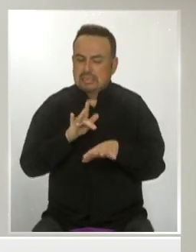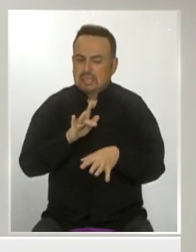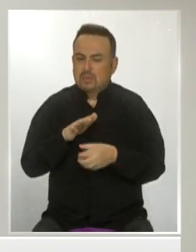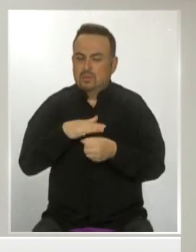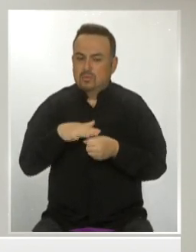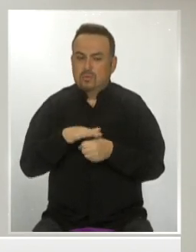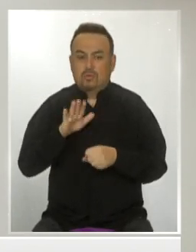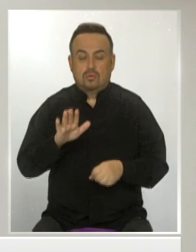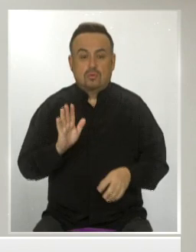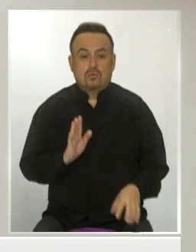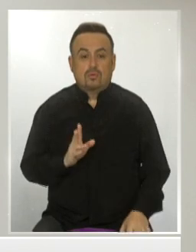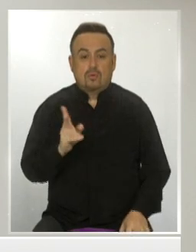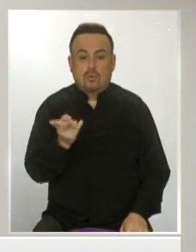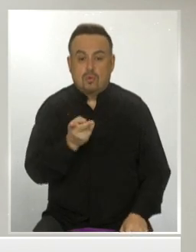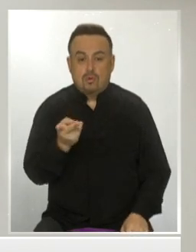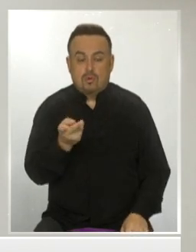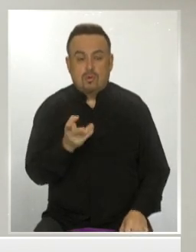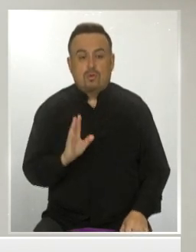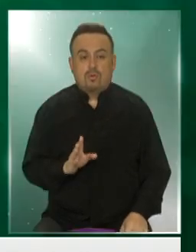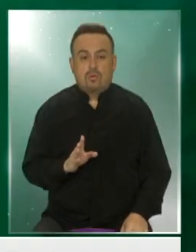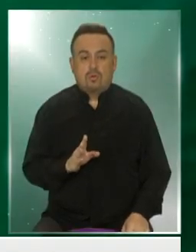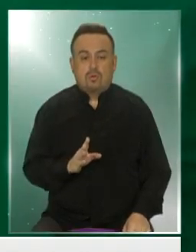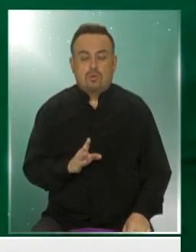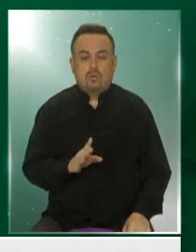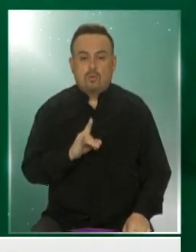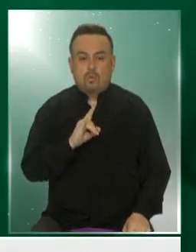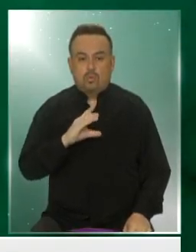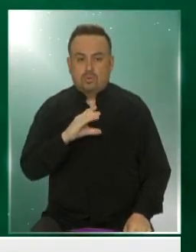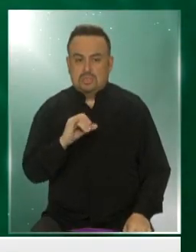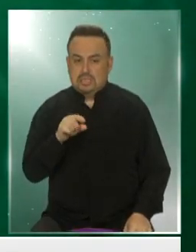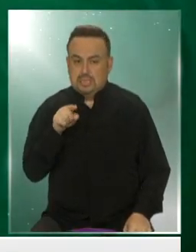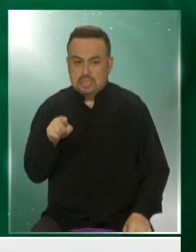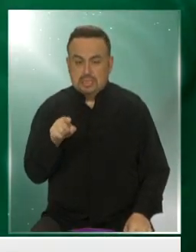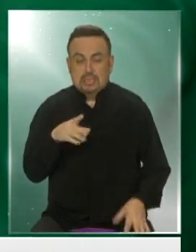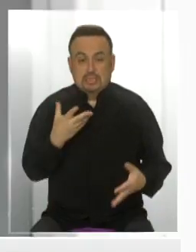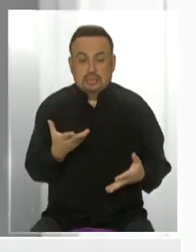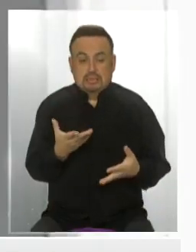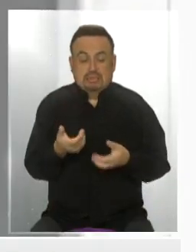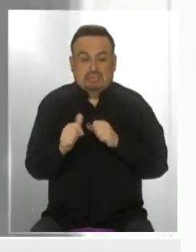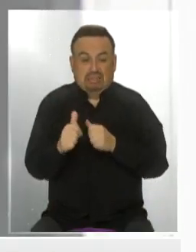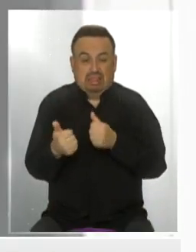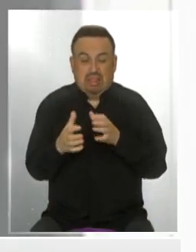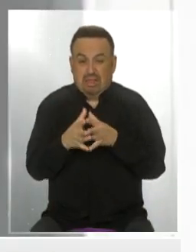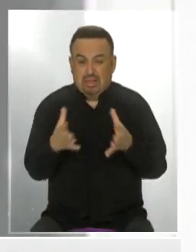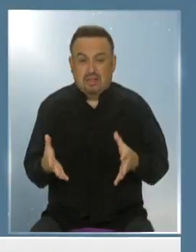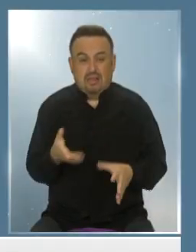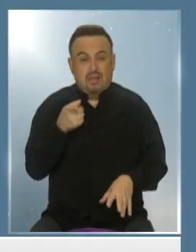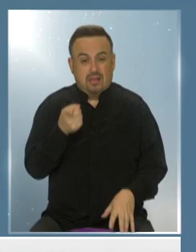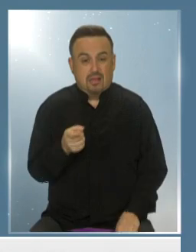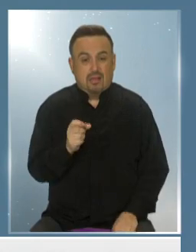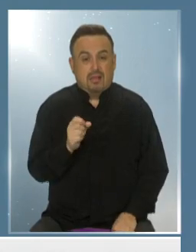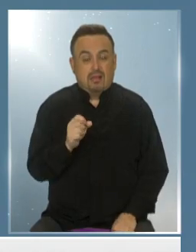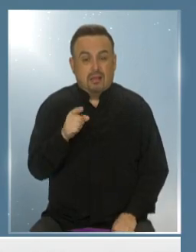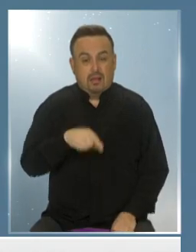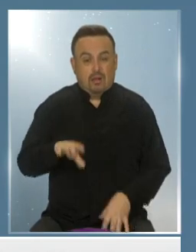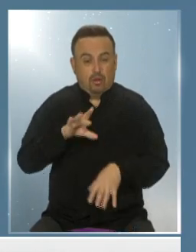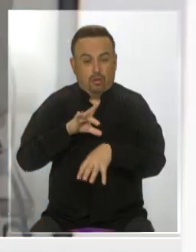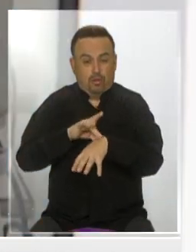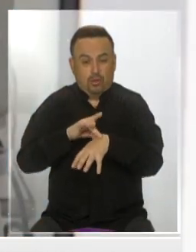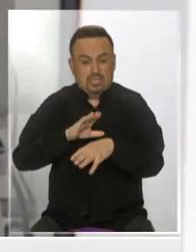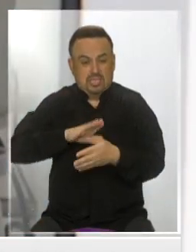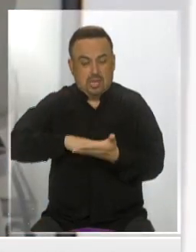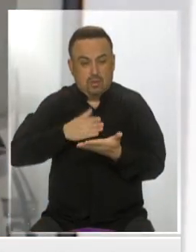compleja la situación, dado que siguen siendo pacientes de UCI. Parte de los crudos desafíos que enfrenta hoy la primera línea de la